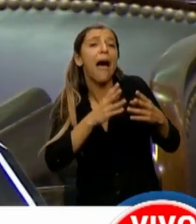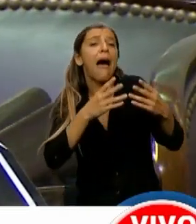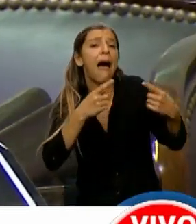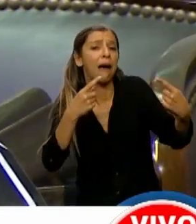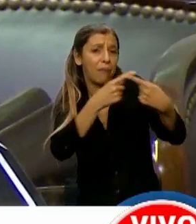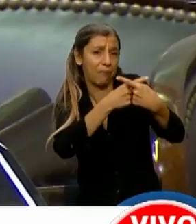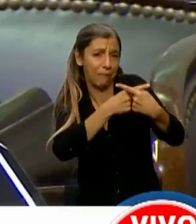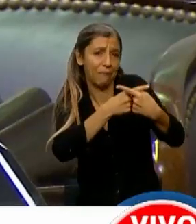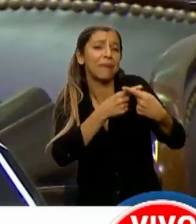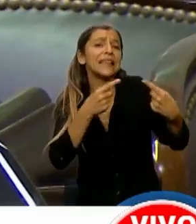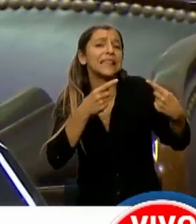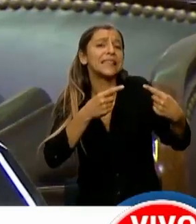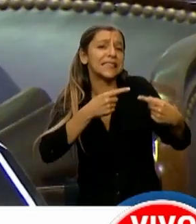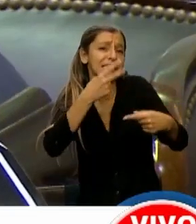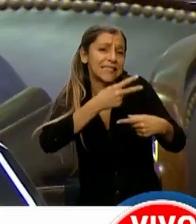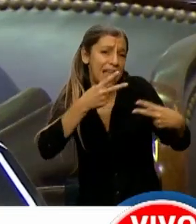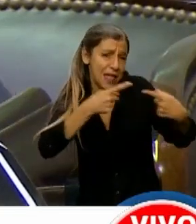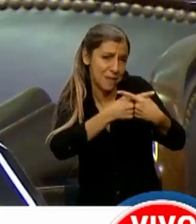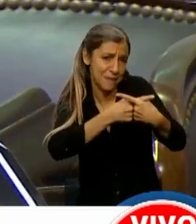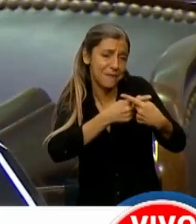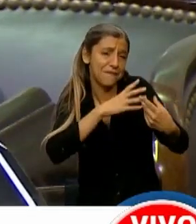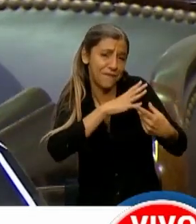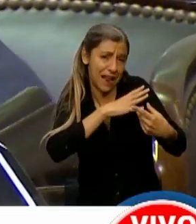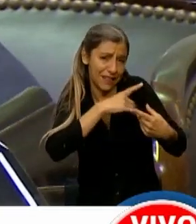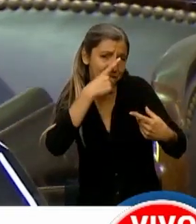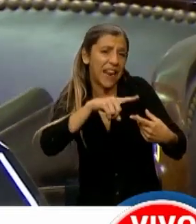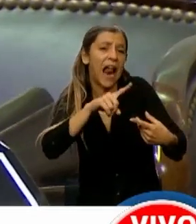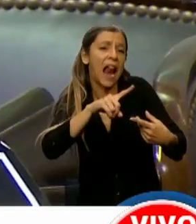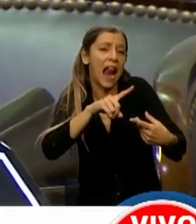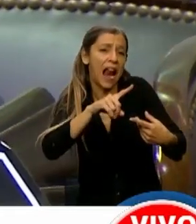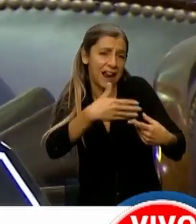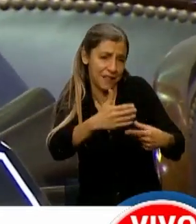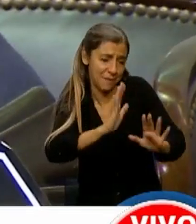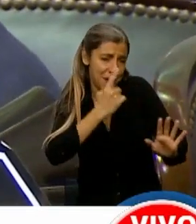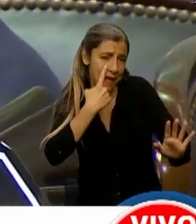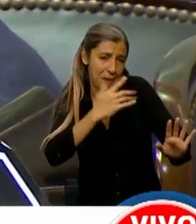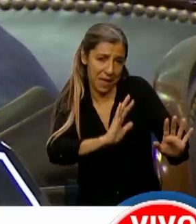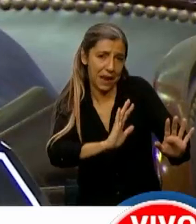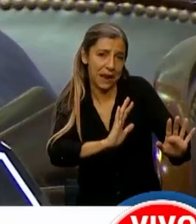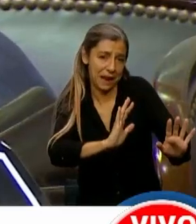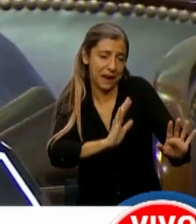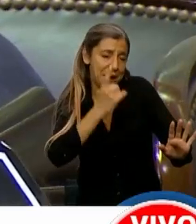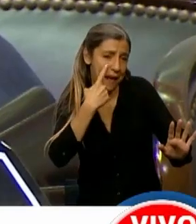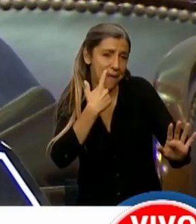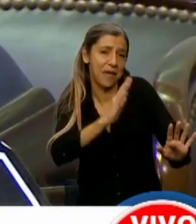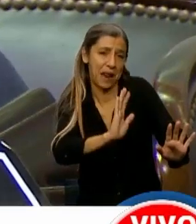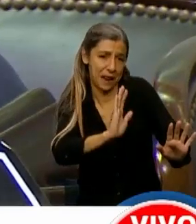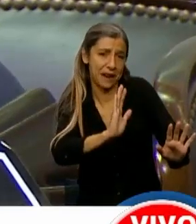14, recién, vamos a ver los pingos en la cancha.